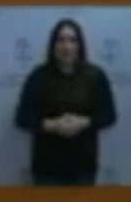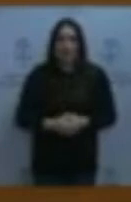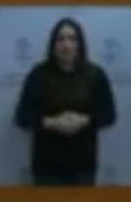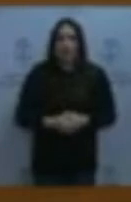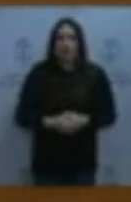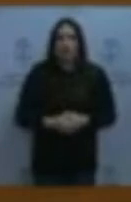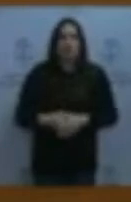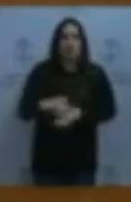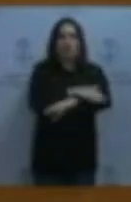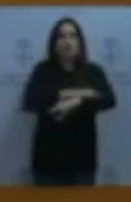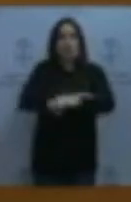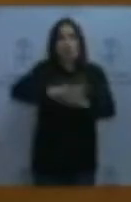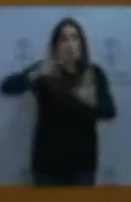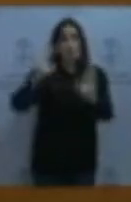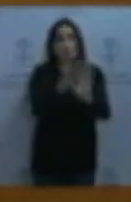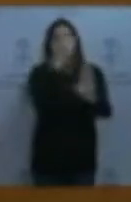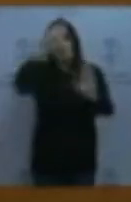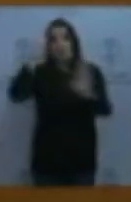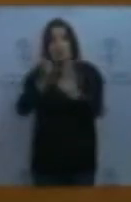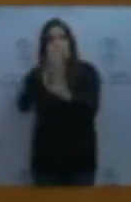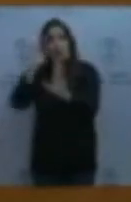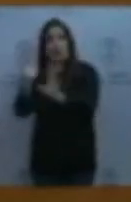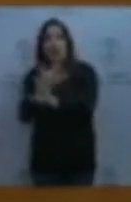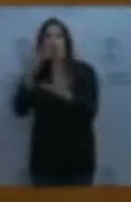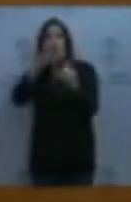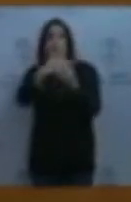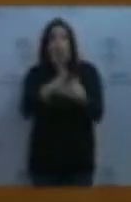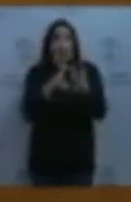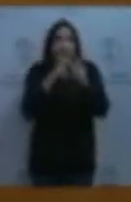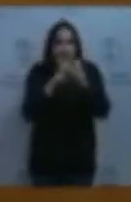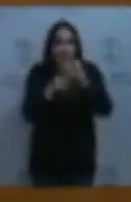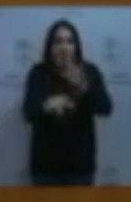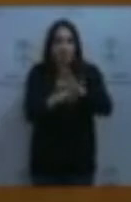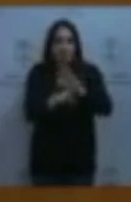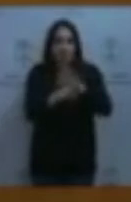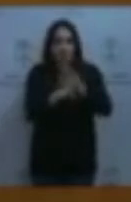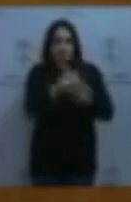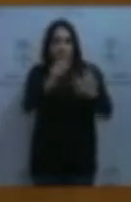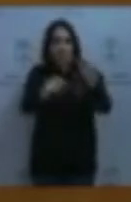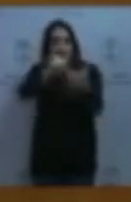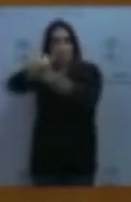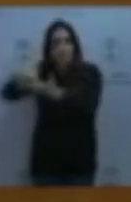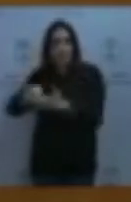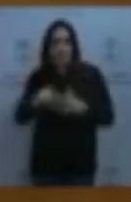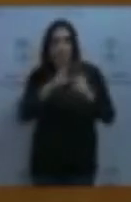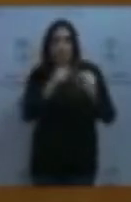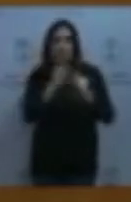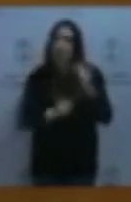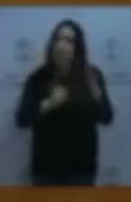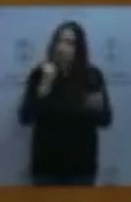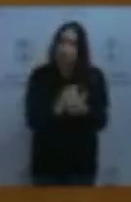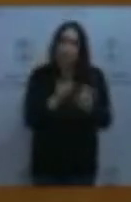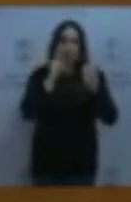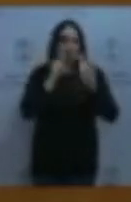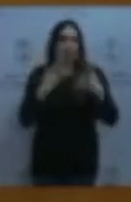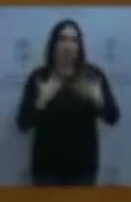Los gobiernos pasen, pero los escombros permanecen. La ciudadanía asturiana enfrentase de avezo al sentimiento de impotencia